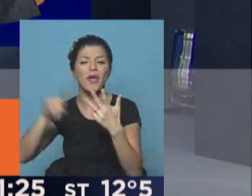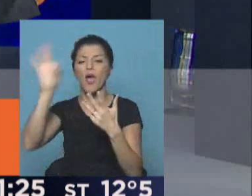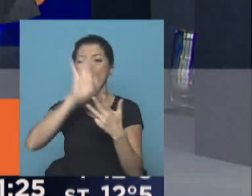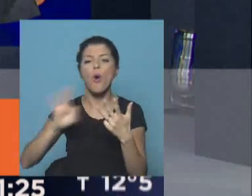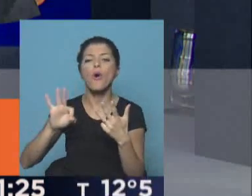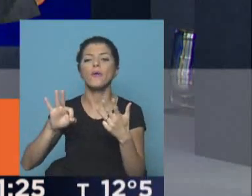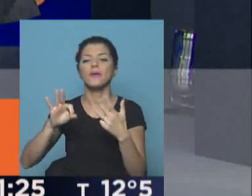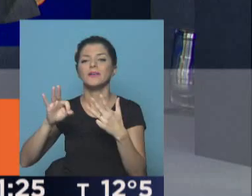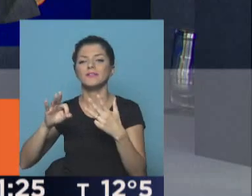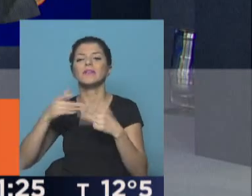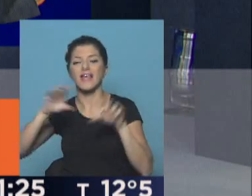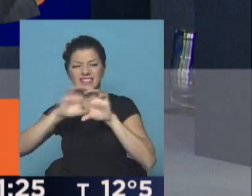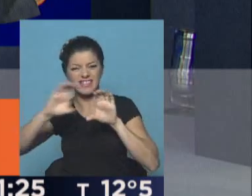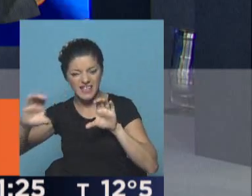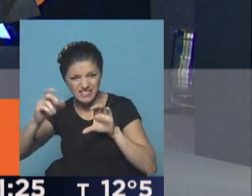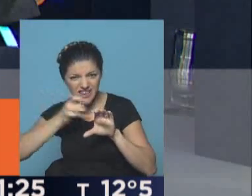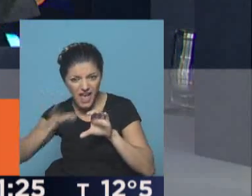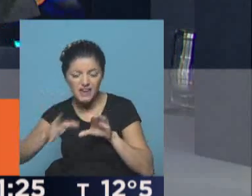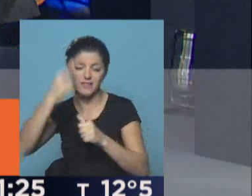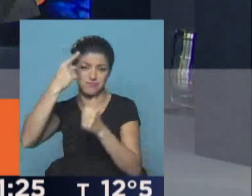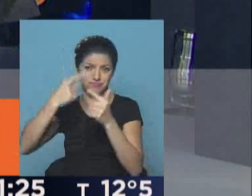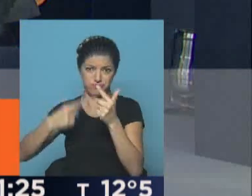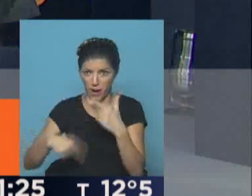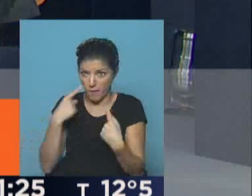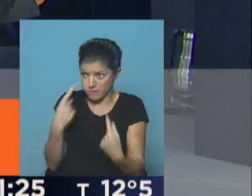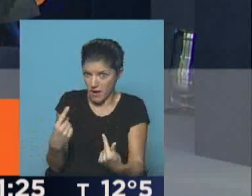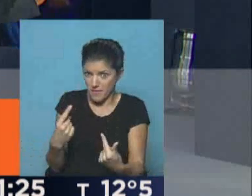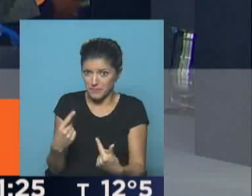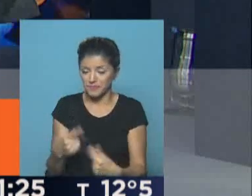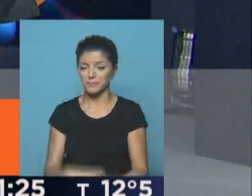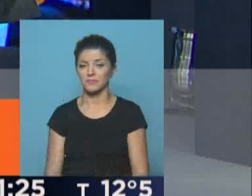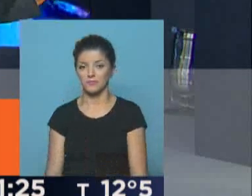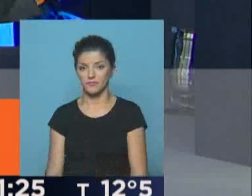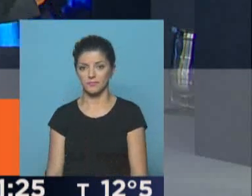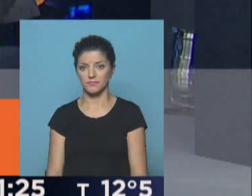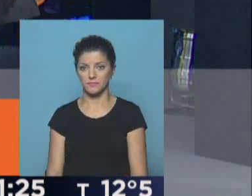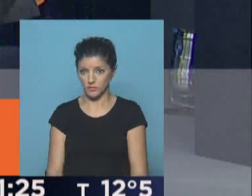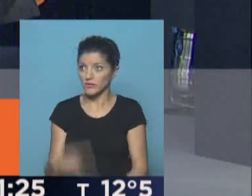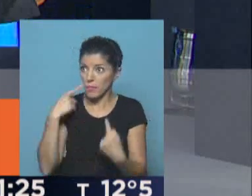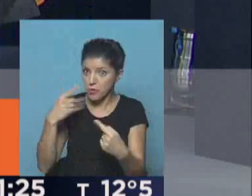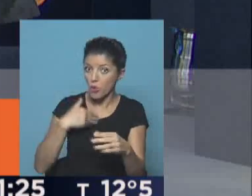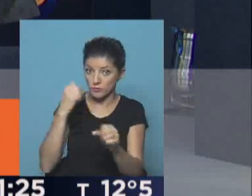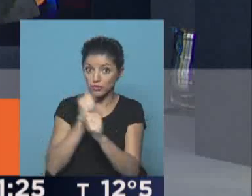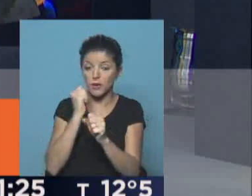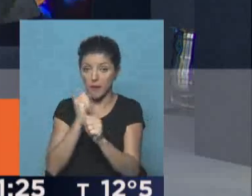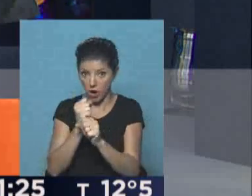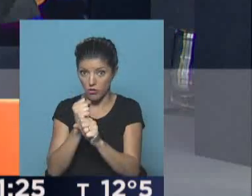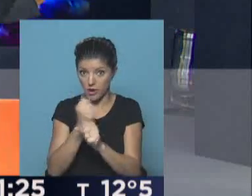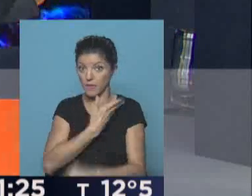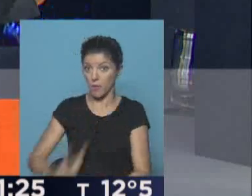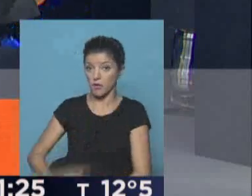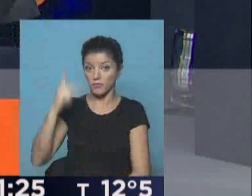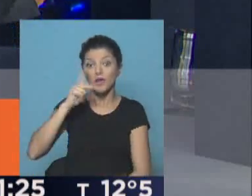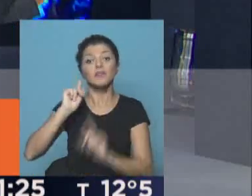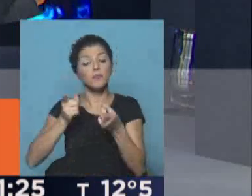50 año en materia ferroviaria hay un gran reconocimiento con respecto a nuestra tarea en la gestión y con